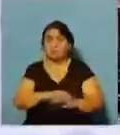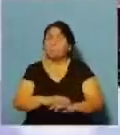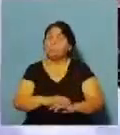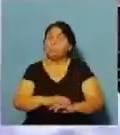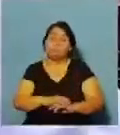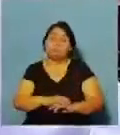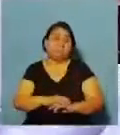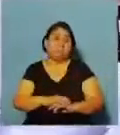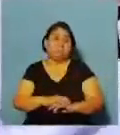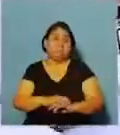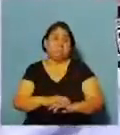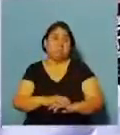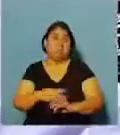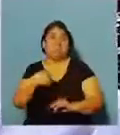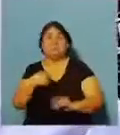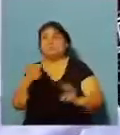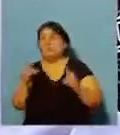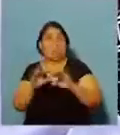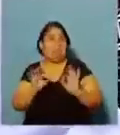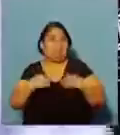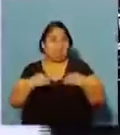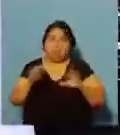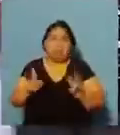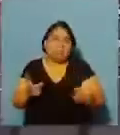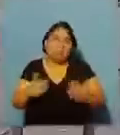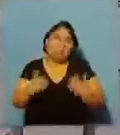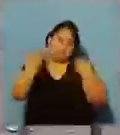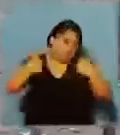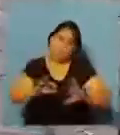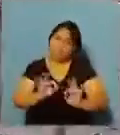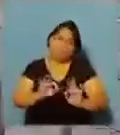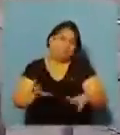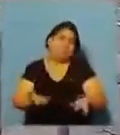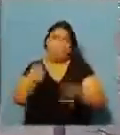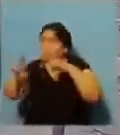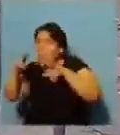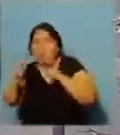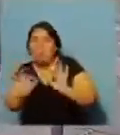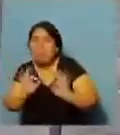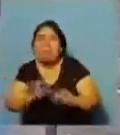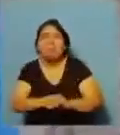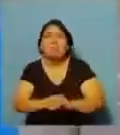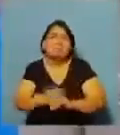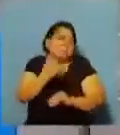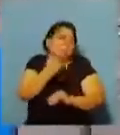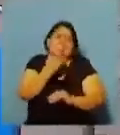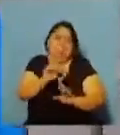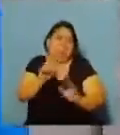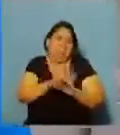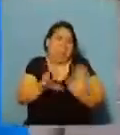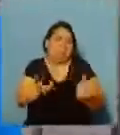No puedo encontrar la ropa que me gustaría usar a mi talle. Ni idea. No sabía. No sabía.